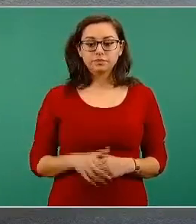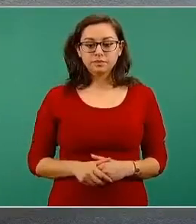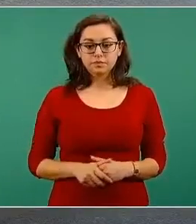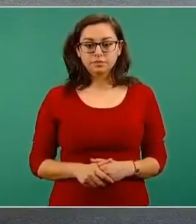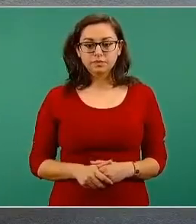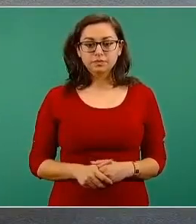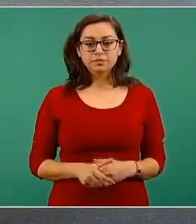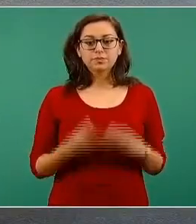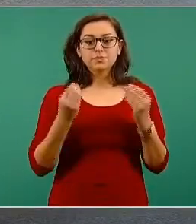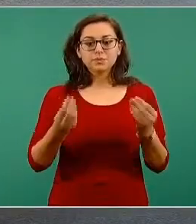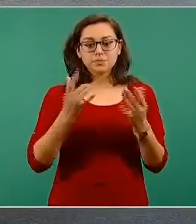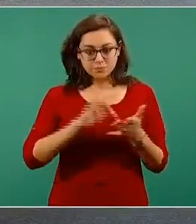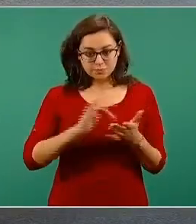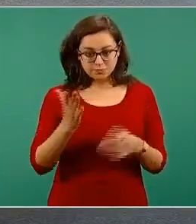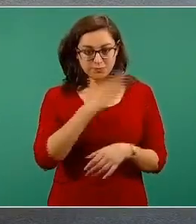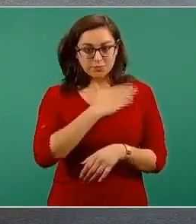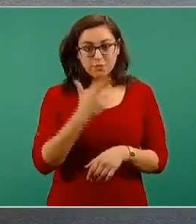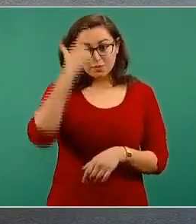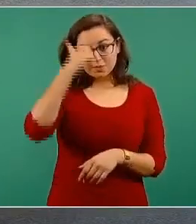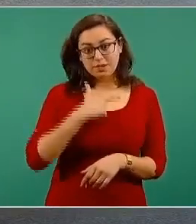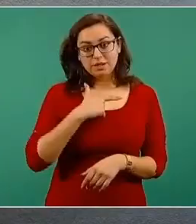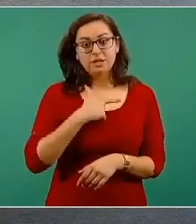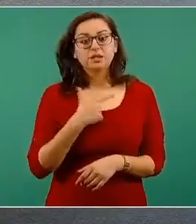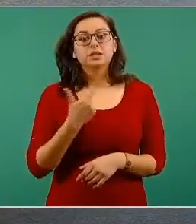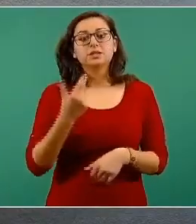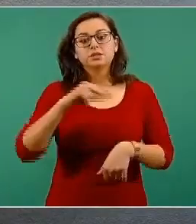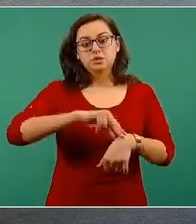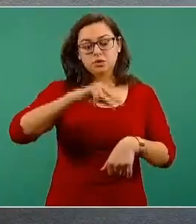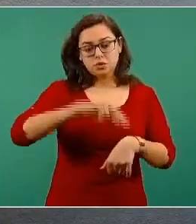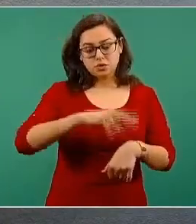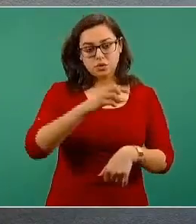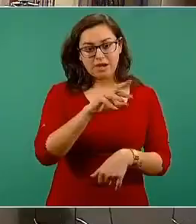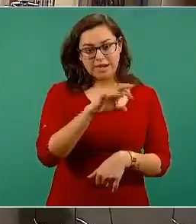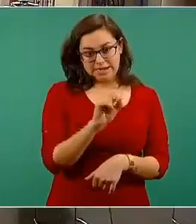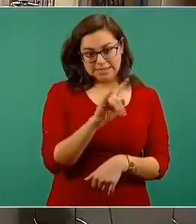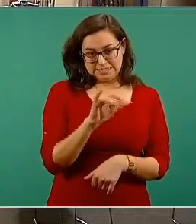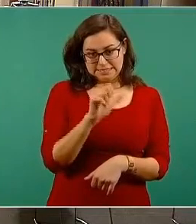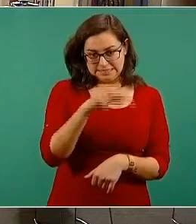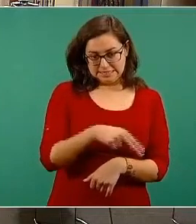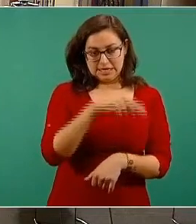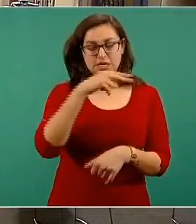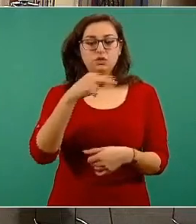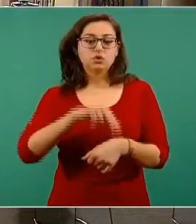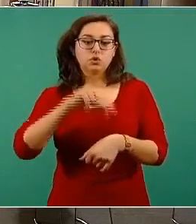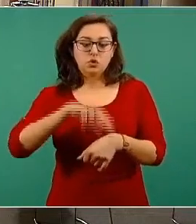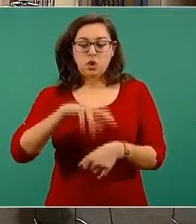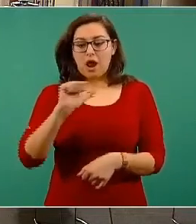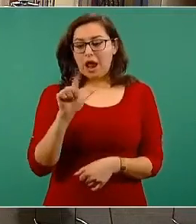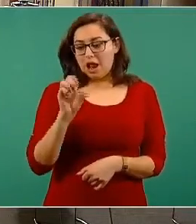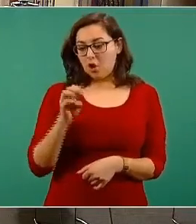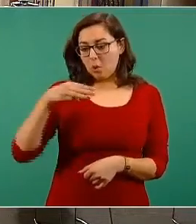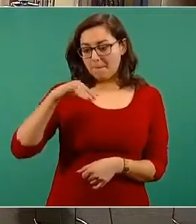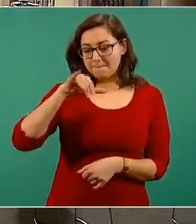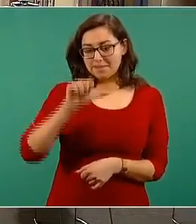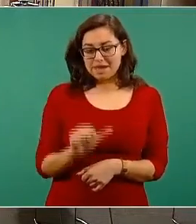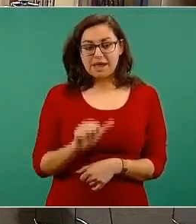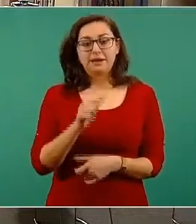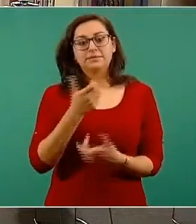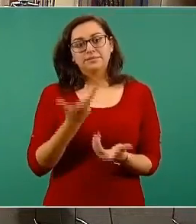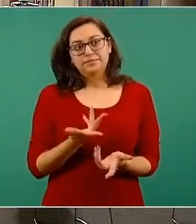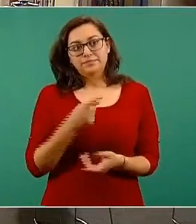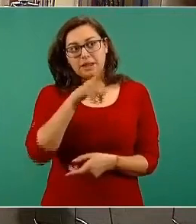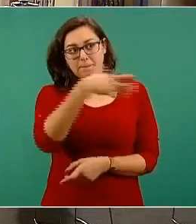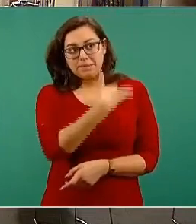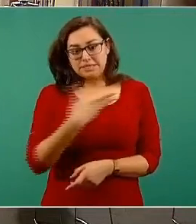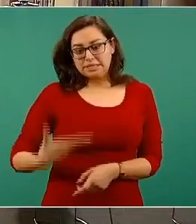Muchas gracias. Buenas noches, doctor Cristian Zaragoza. Buenas noches, doctor José Luis Salomía. Le mandamos un saludo al presidente López